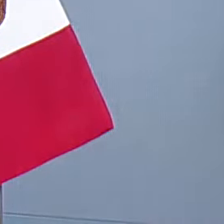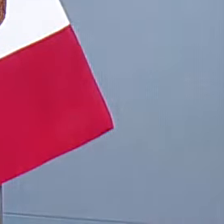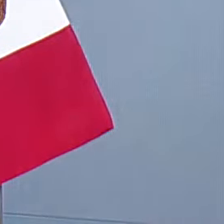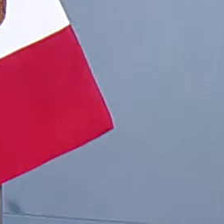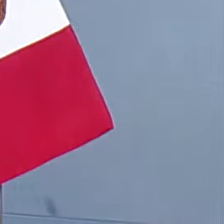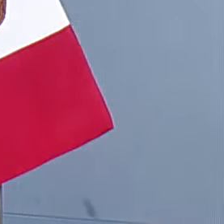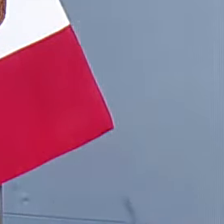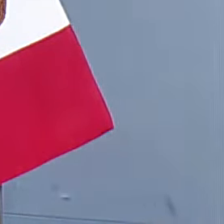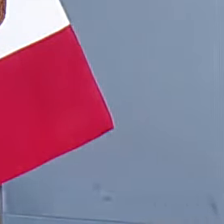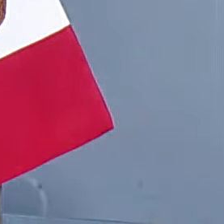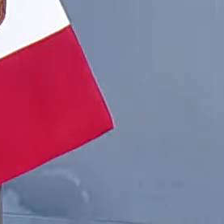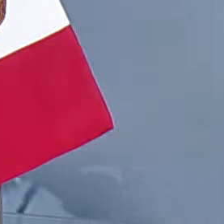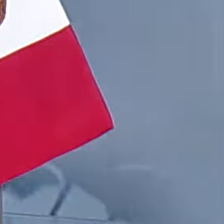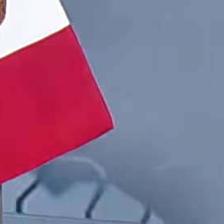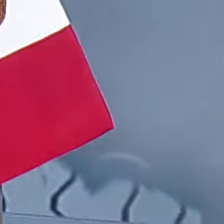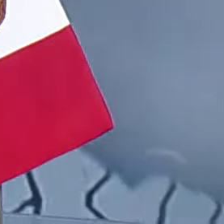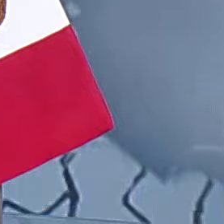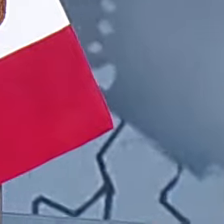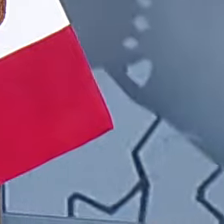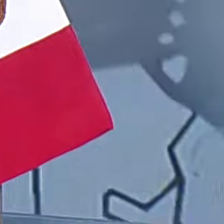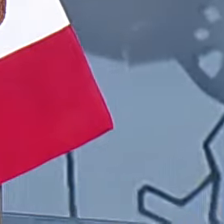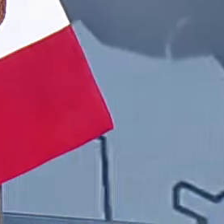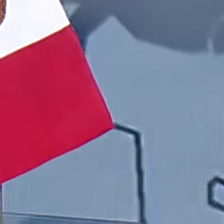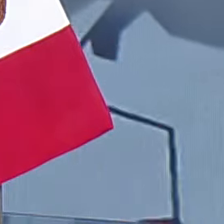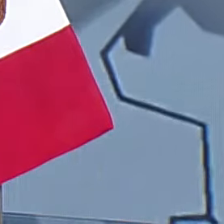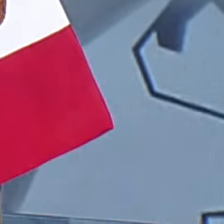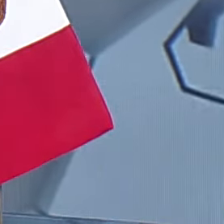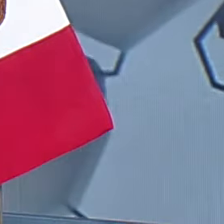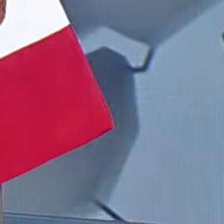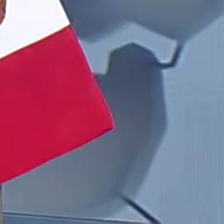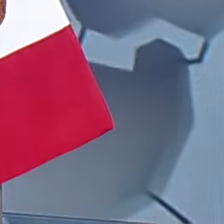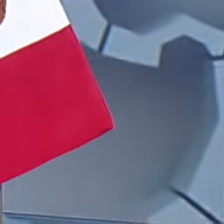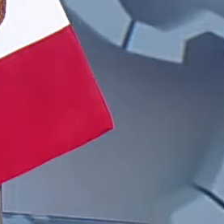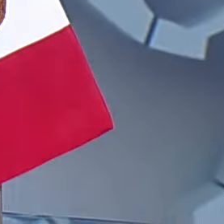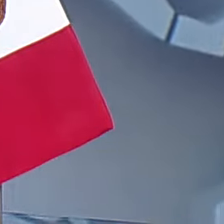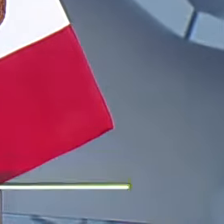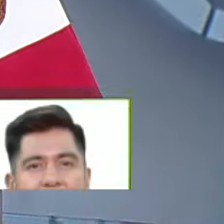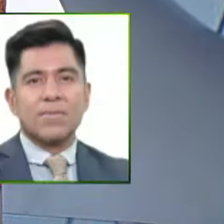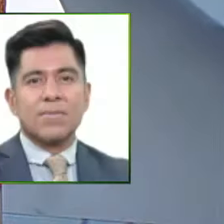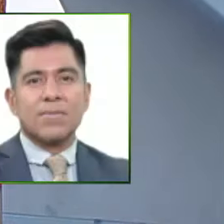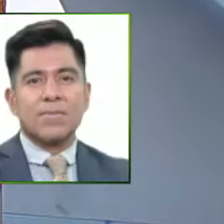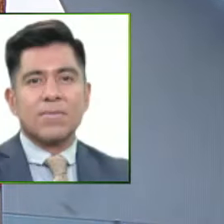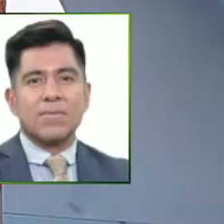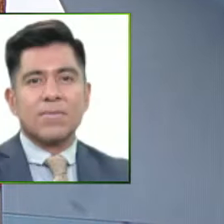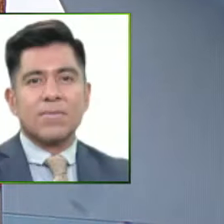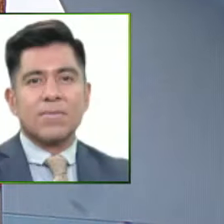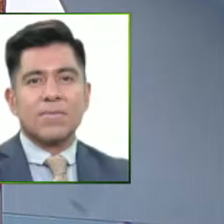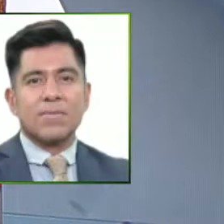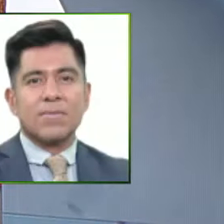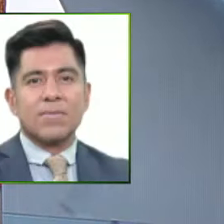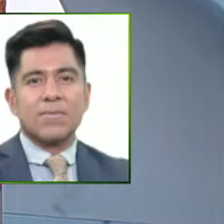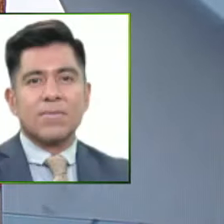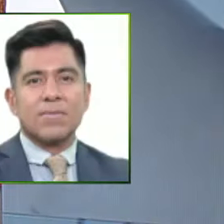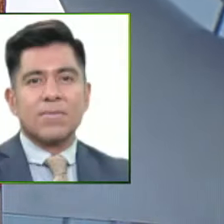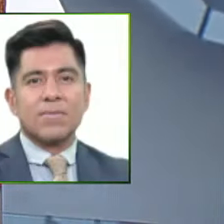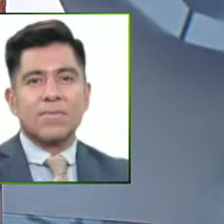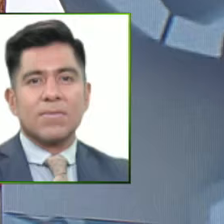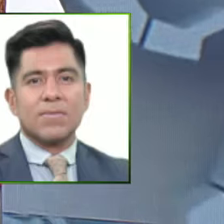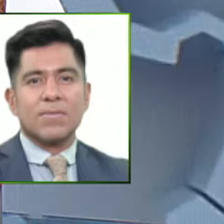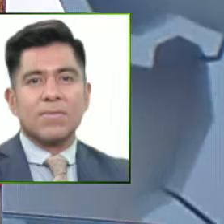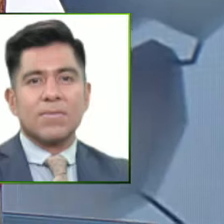Agustín Velasco nos tiene los detalles. Adelante con tu reporte, Agustín. ¿Qué tal, Moni? Pablo, los saludo con mucho gusto. Muy buena tarde. El